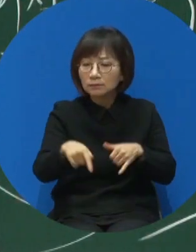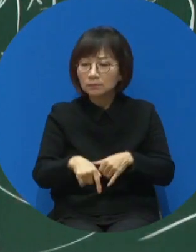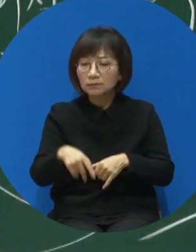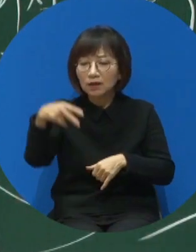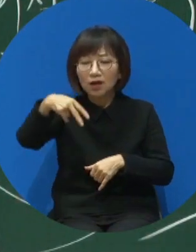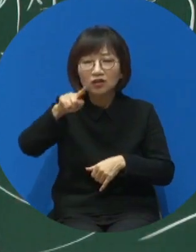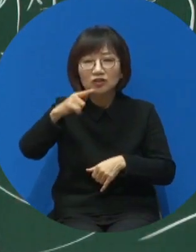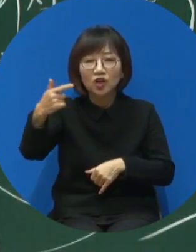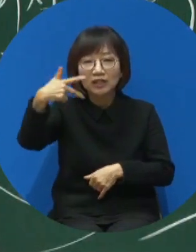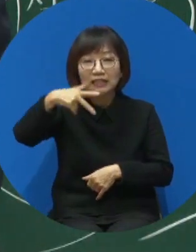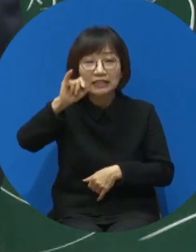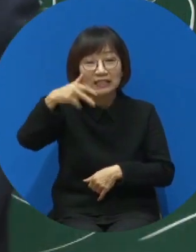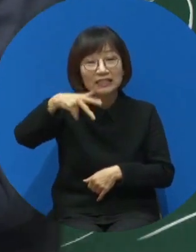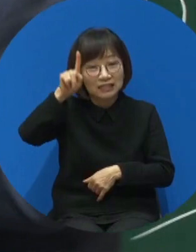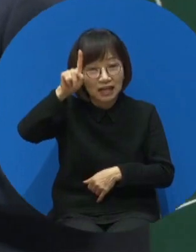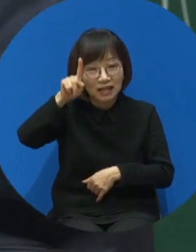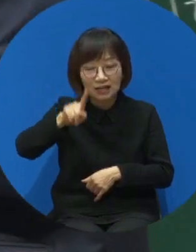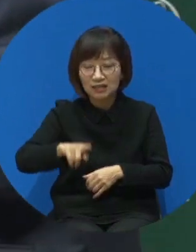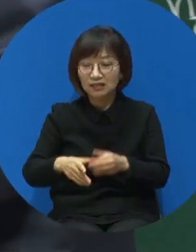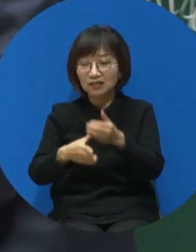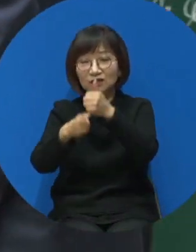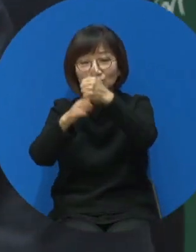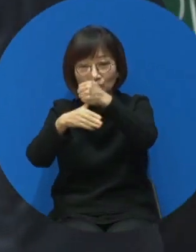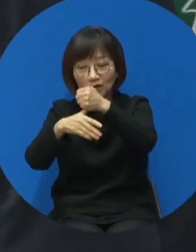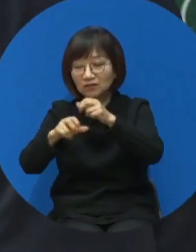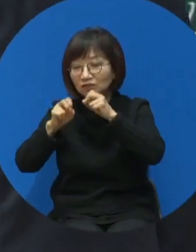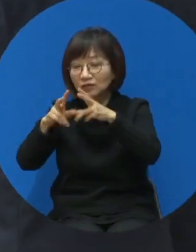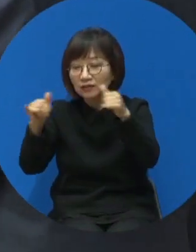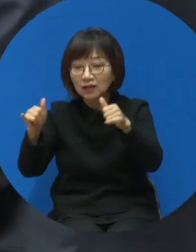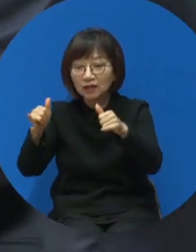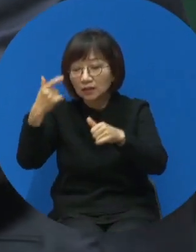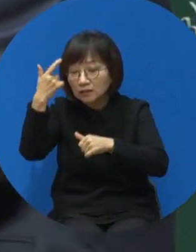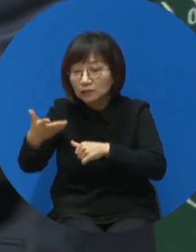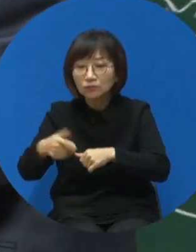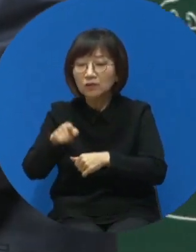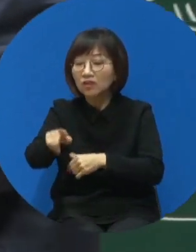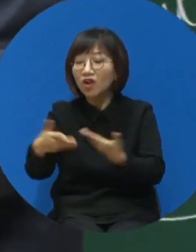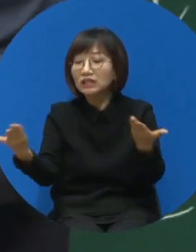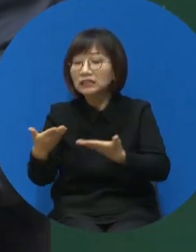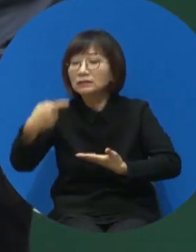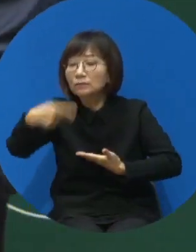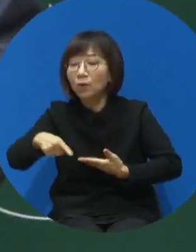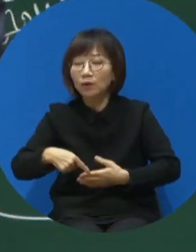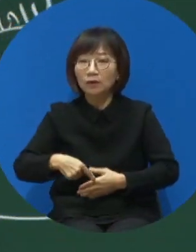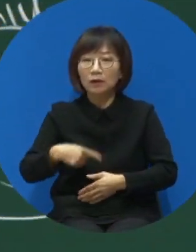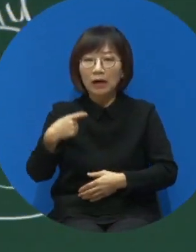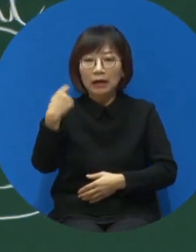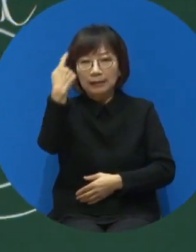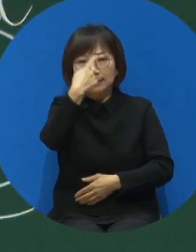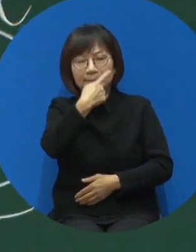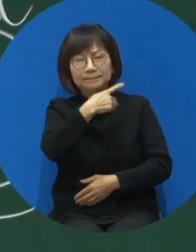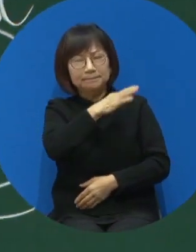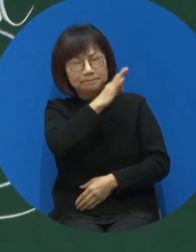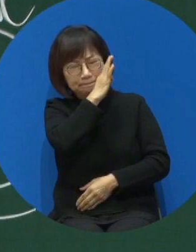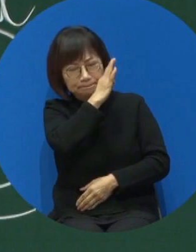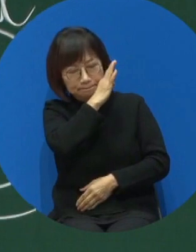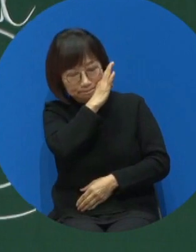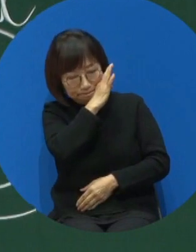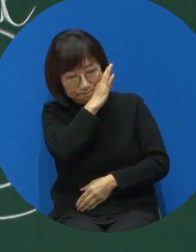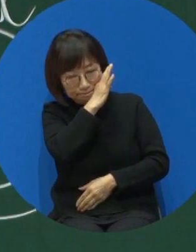vemos que es algo vergonzoso porque los no creyentes a un profeta le dijeron que de qué trabajas de mente